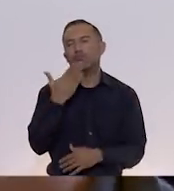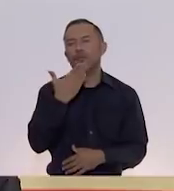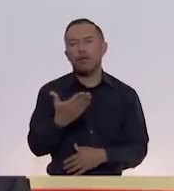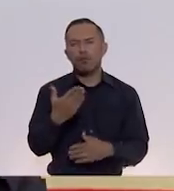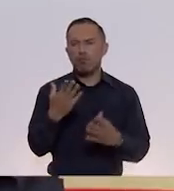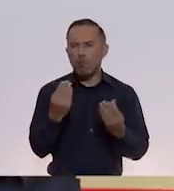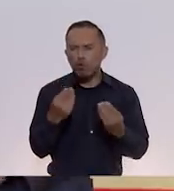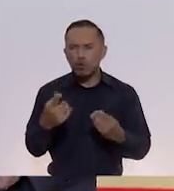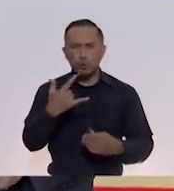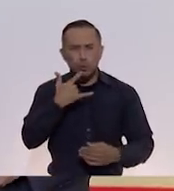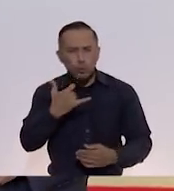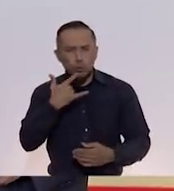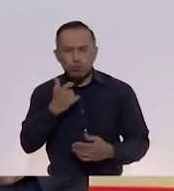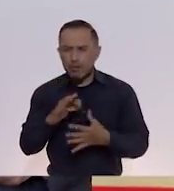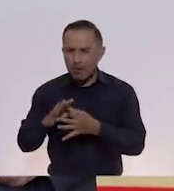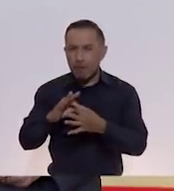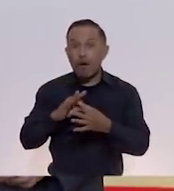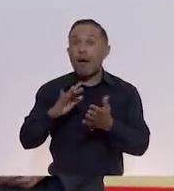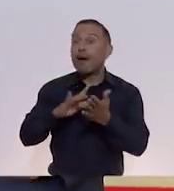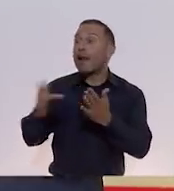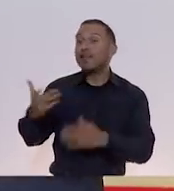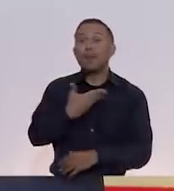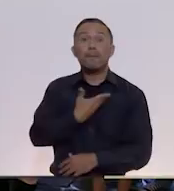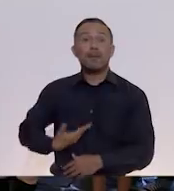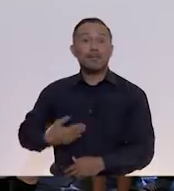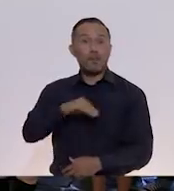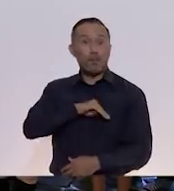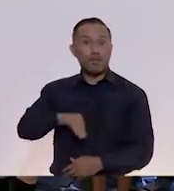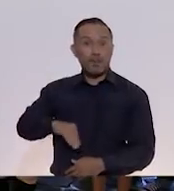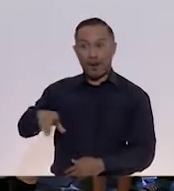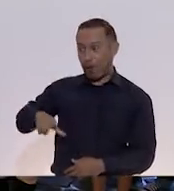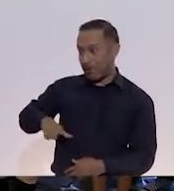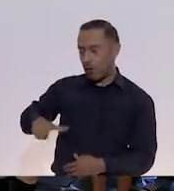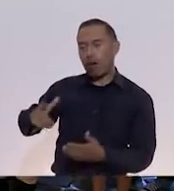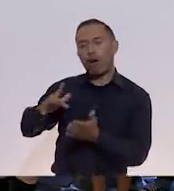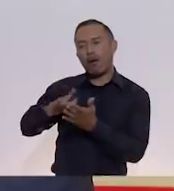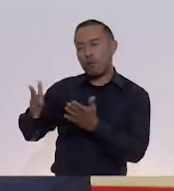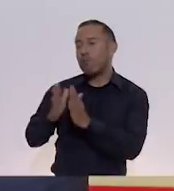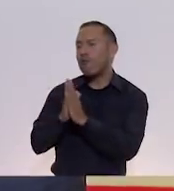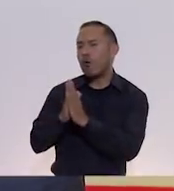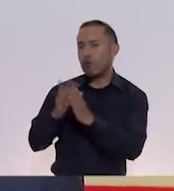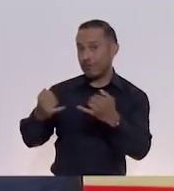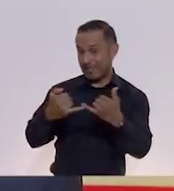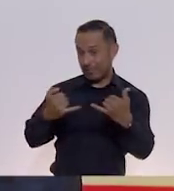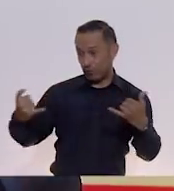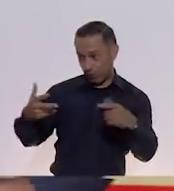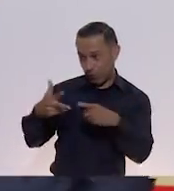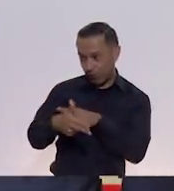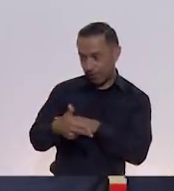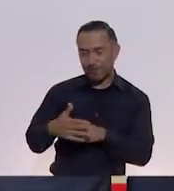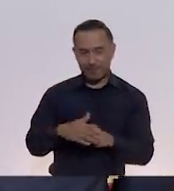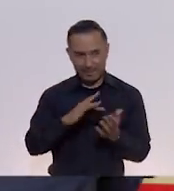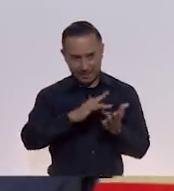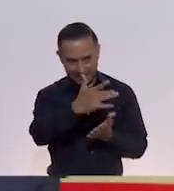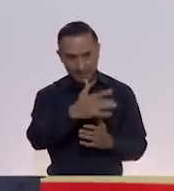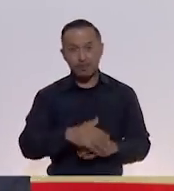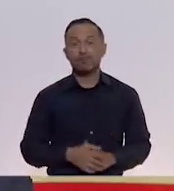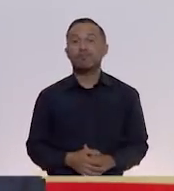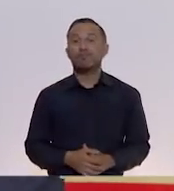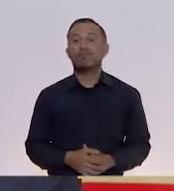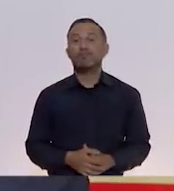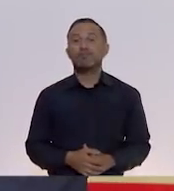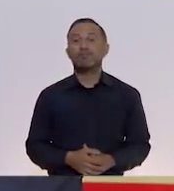este esfuerzo. Gracias también al presidente municipal, a quien le pido que nos haga el honor de cortar el listón. Gracias. Y con